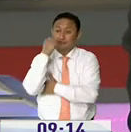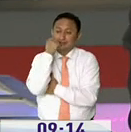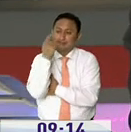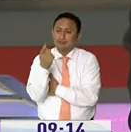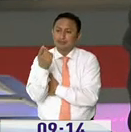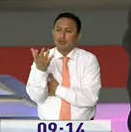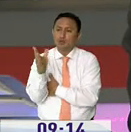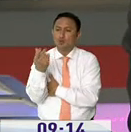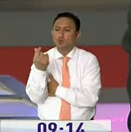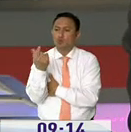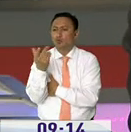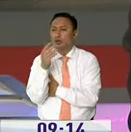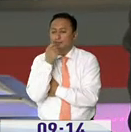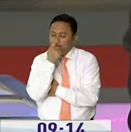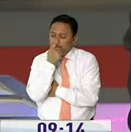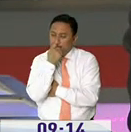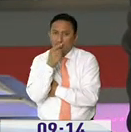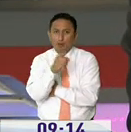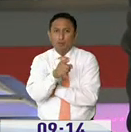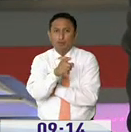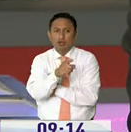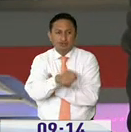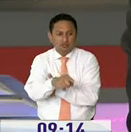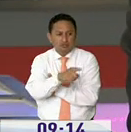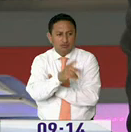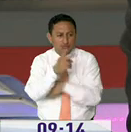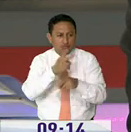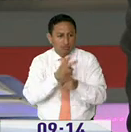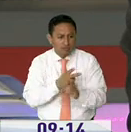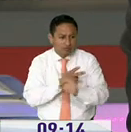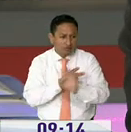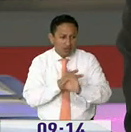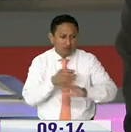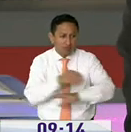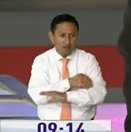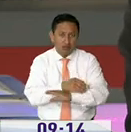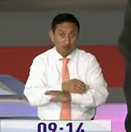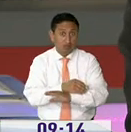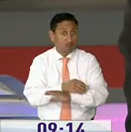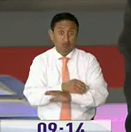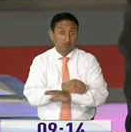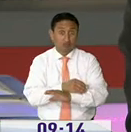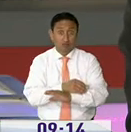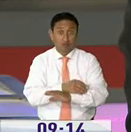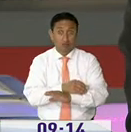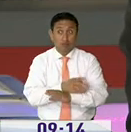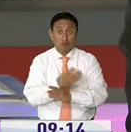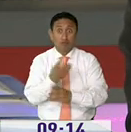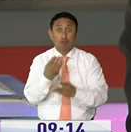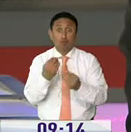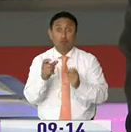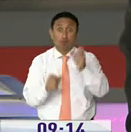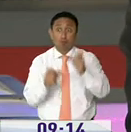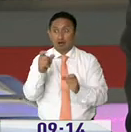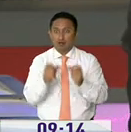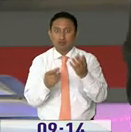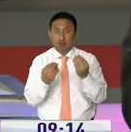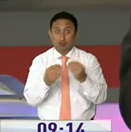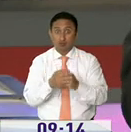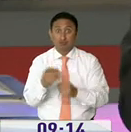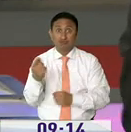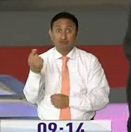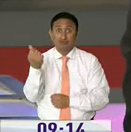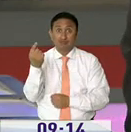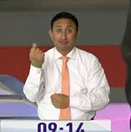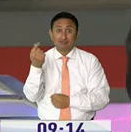recursos, no solamente esa gente que siempre pues está desprotegida, los que están en la calle. Muchos en este punto se les está acabando